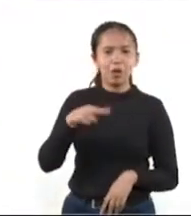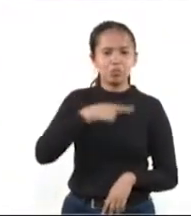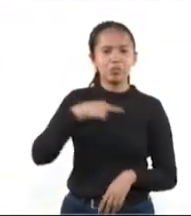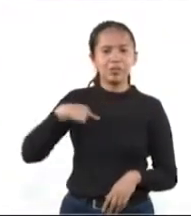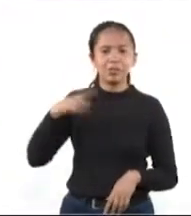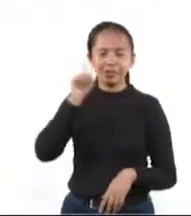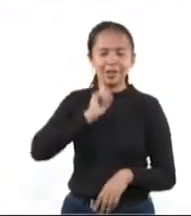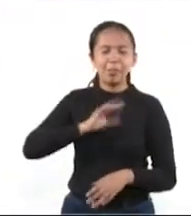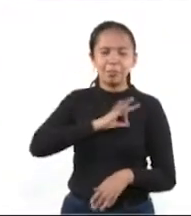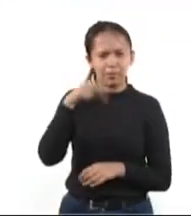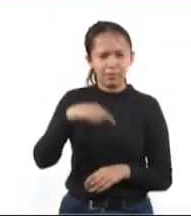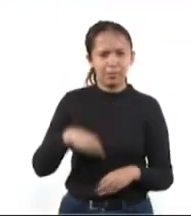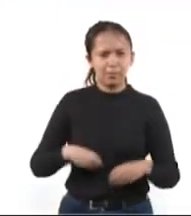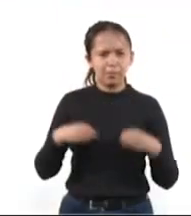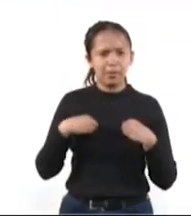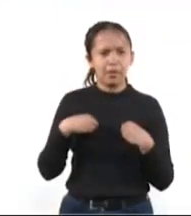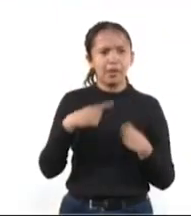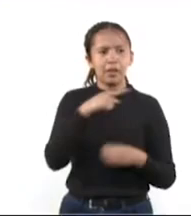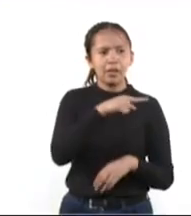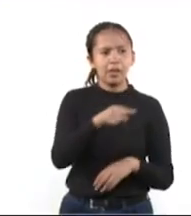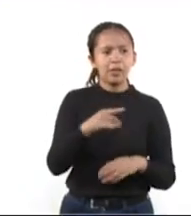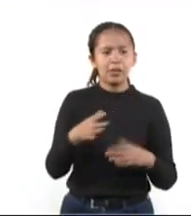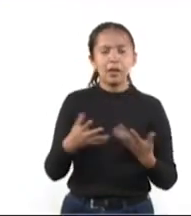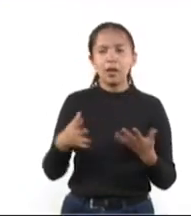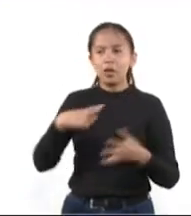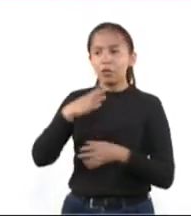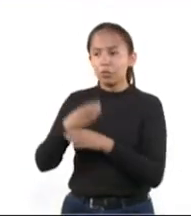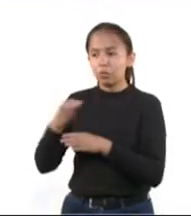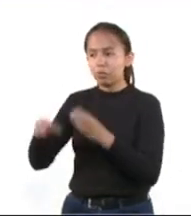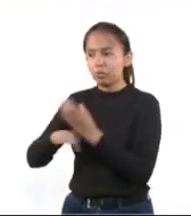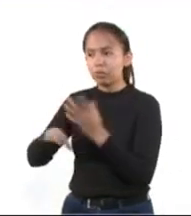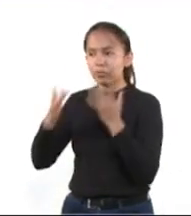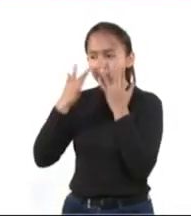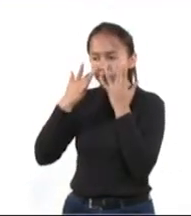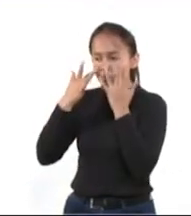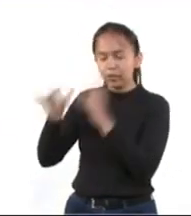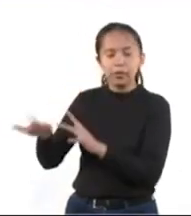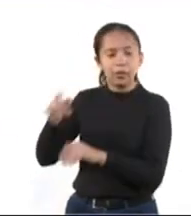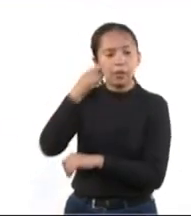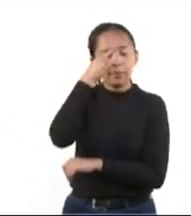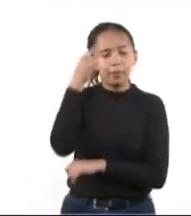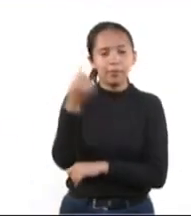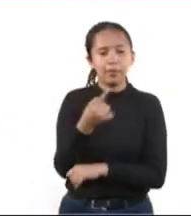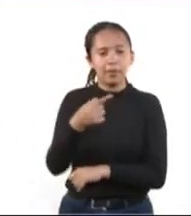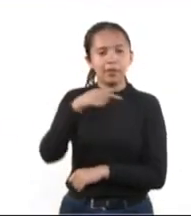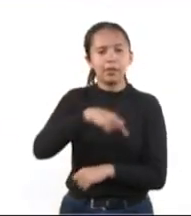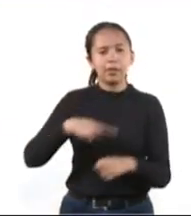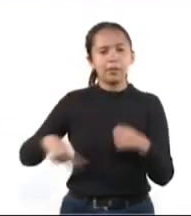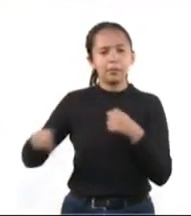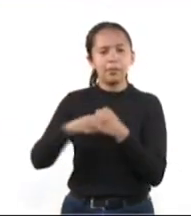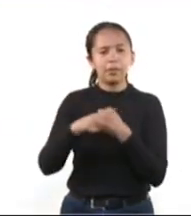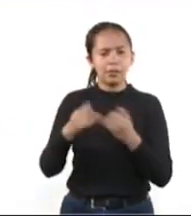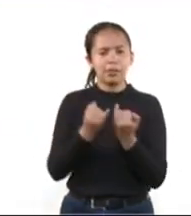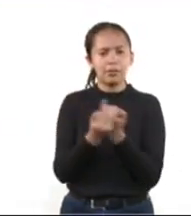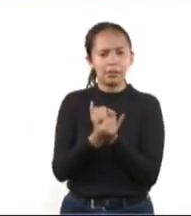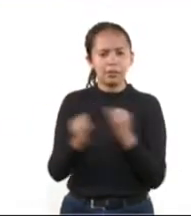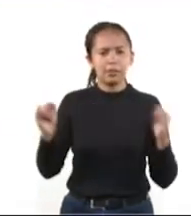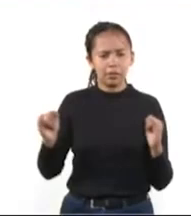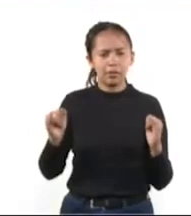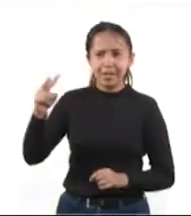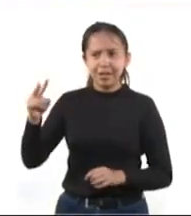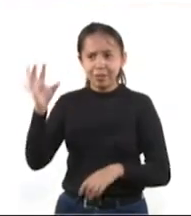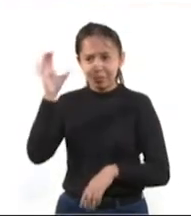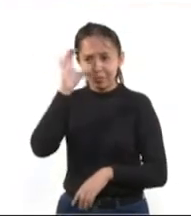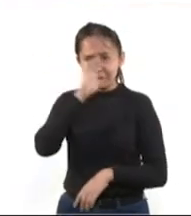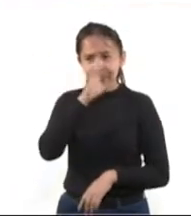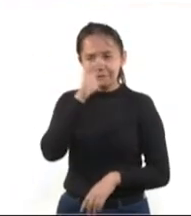queramos llegar. Muchas gracias. La mandataria capitalina reconoció el talento de Katia y también el de todas las niñas y adolescentes de la capital. Por su